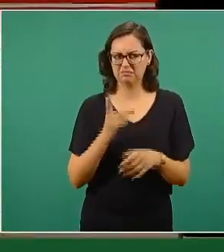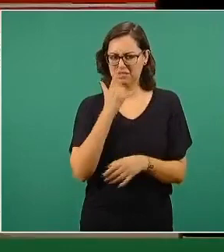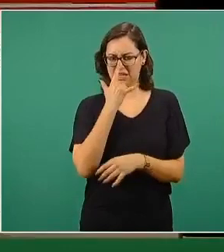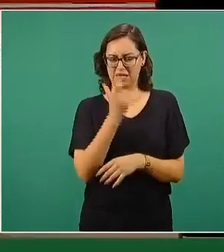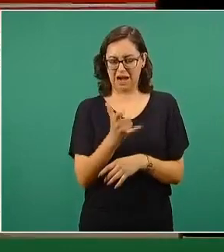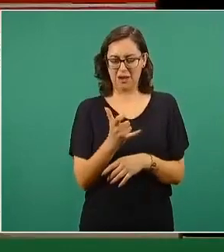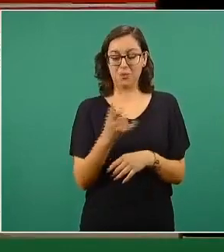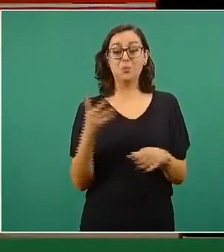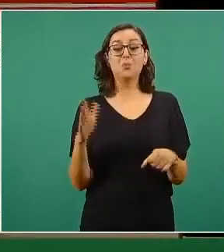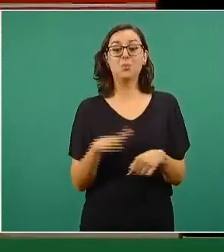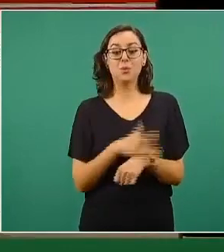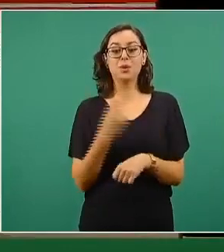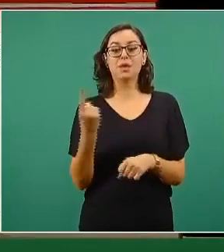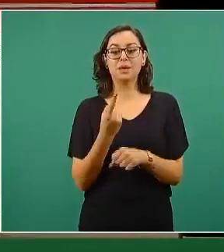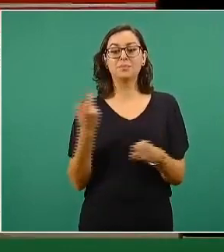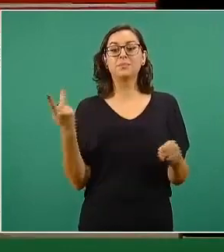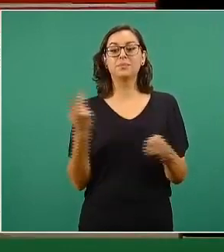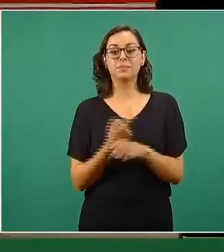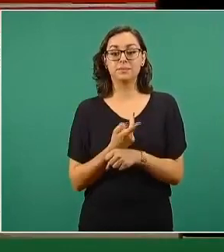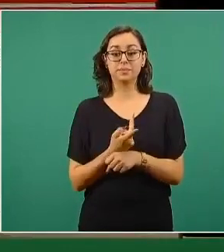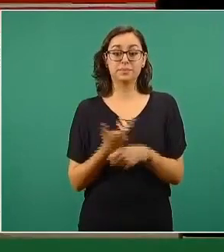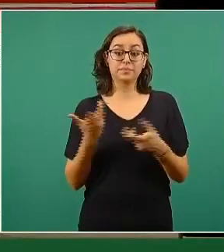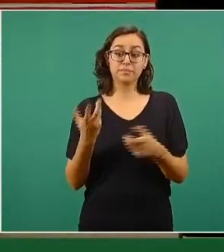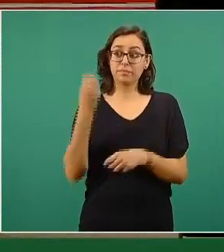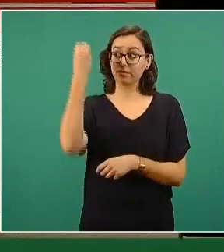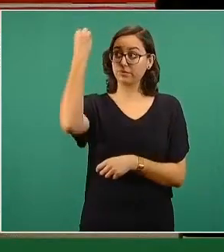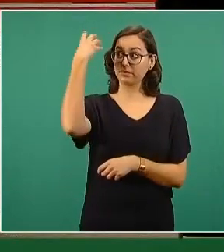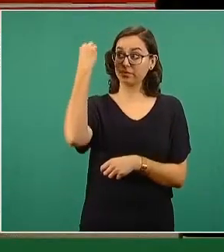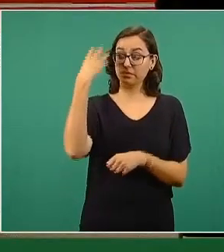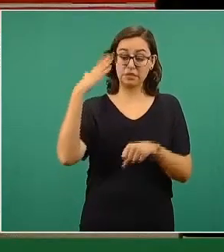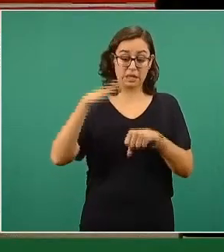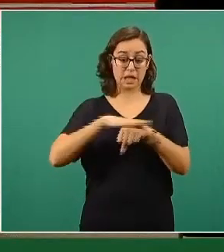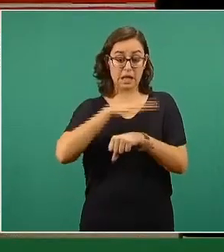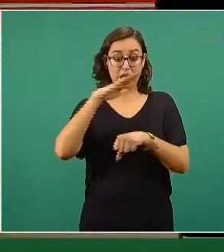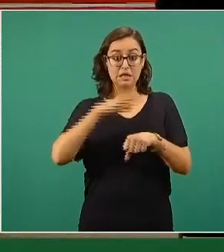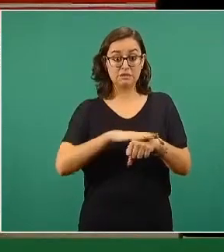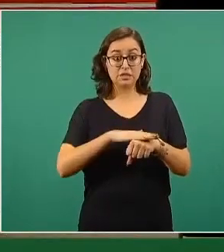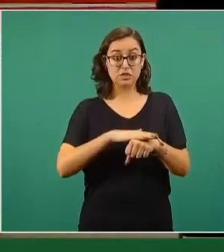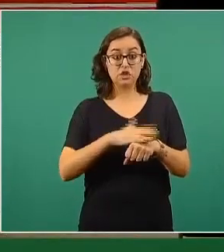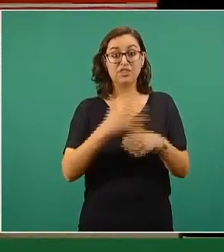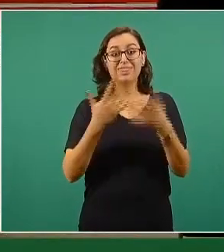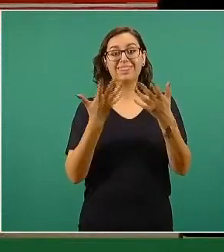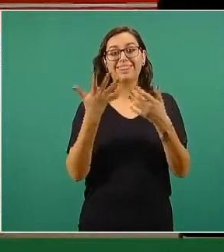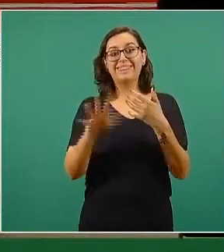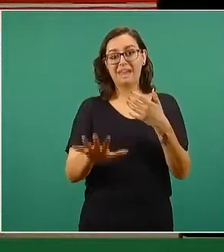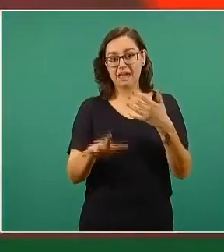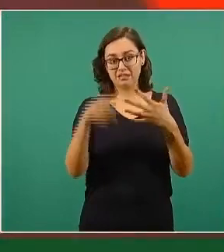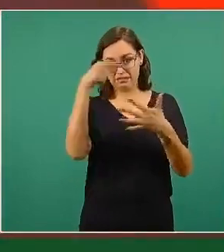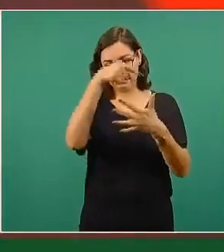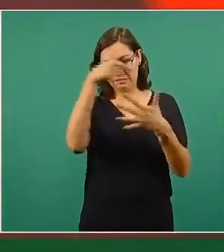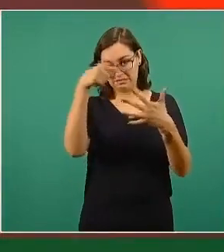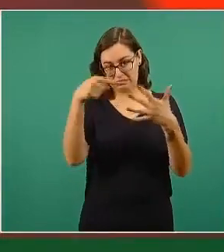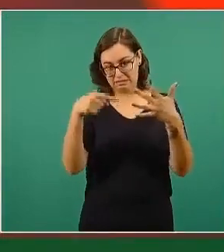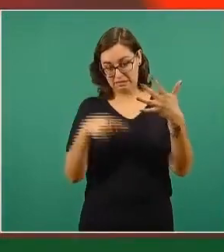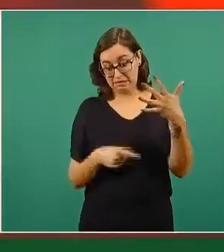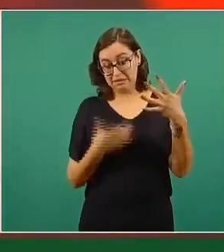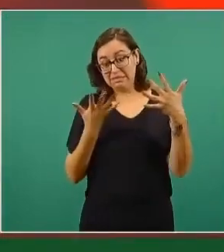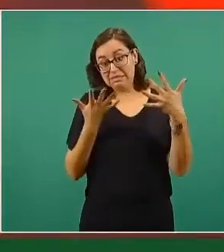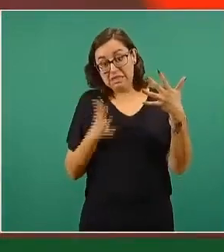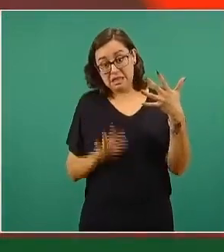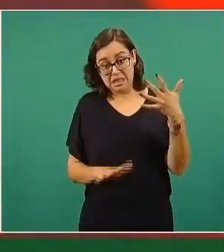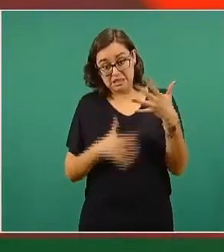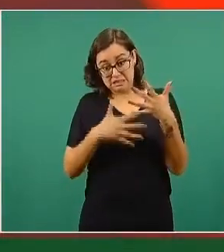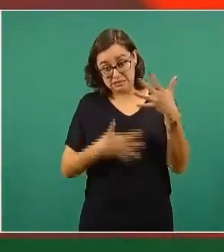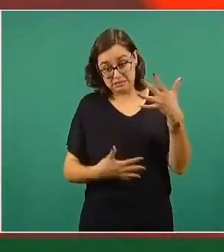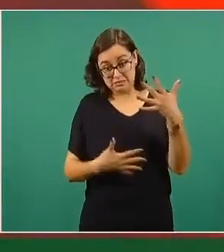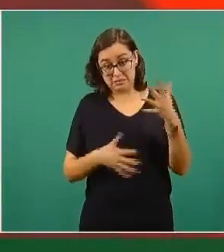Esto es porque los indicadores del semáforo miden 10 elementos, hay 10 indicadores del semáforo que miden